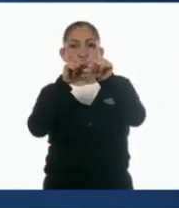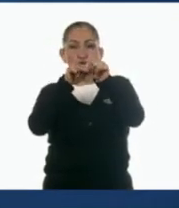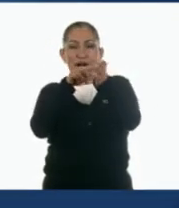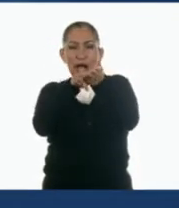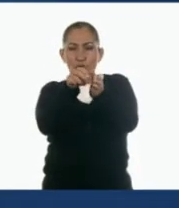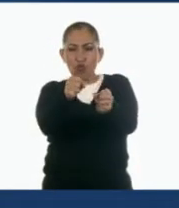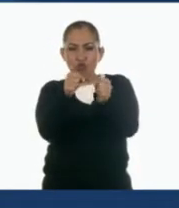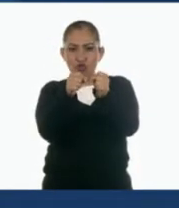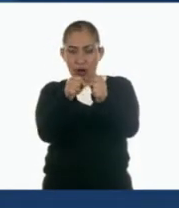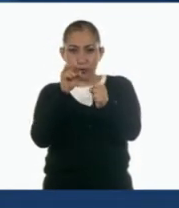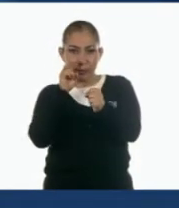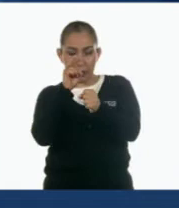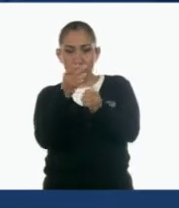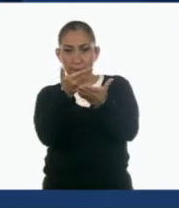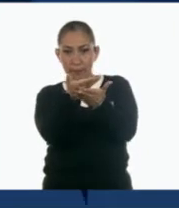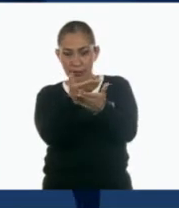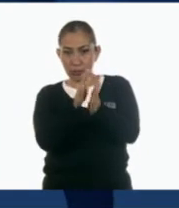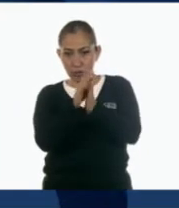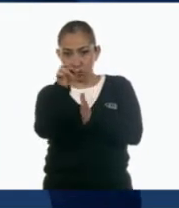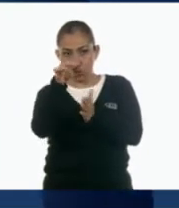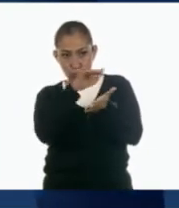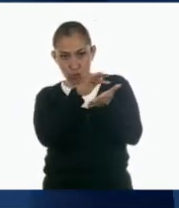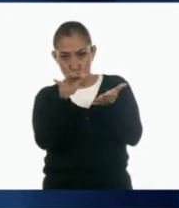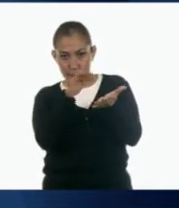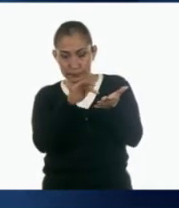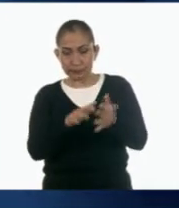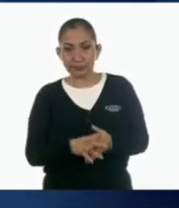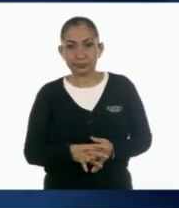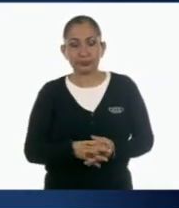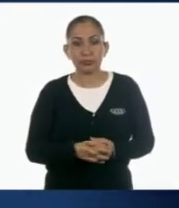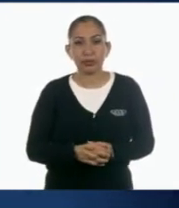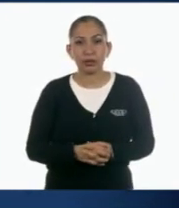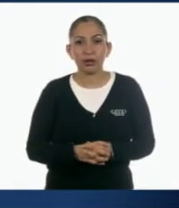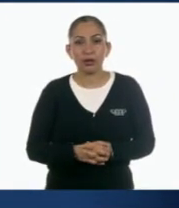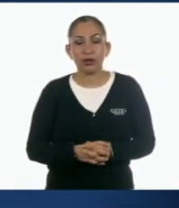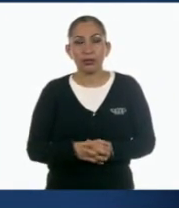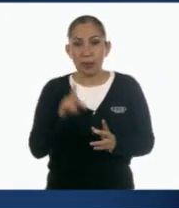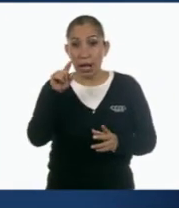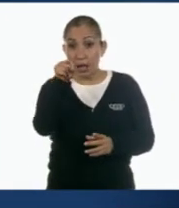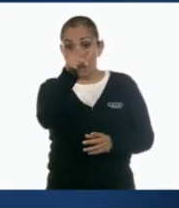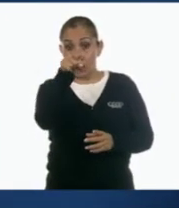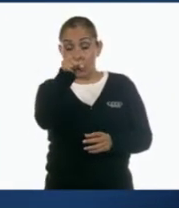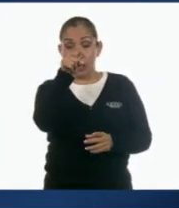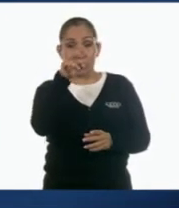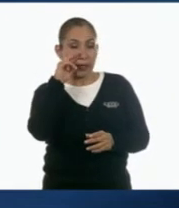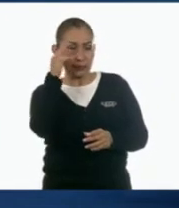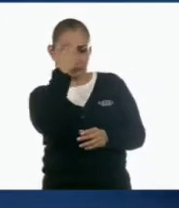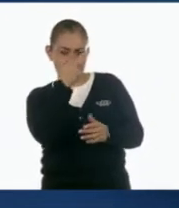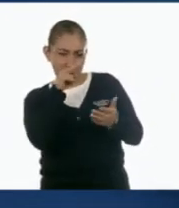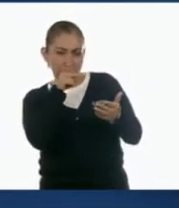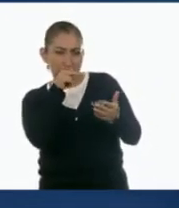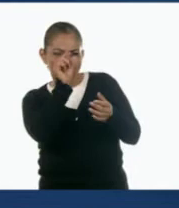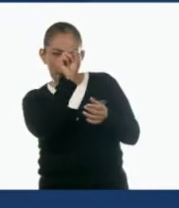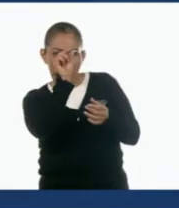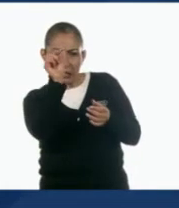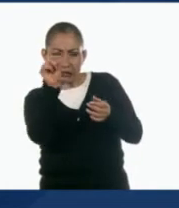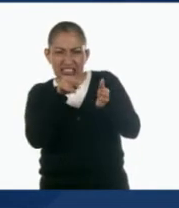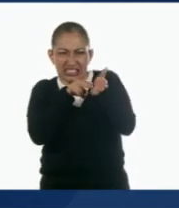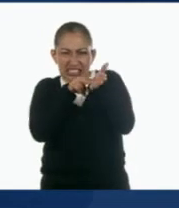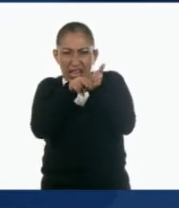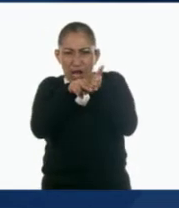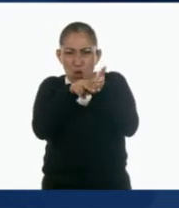negro. Y te voy a pedir, María, que le des lectura para que ustedes revisen esas palabritas que están